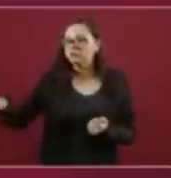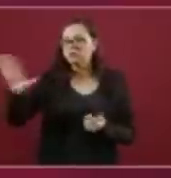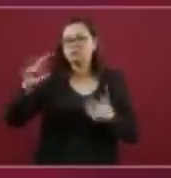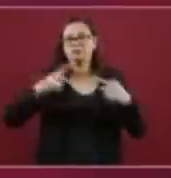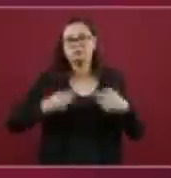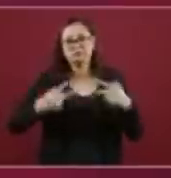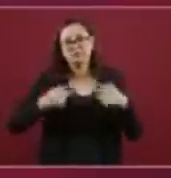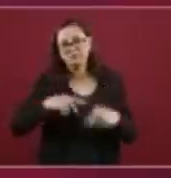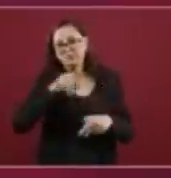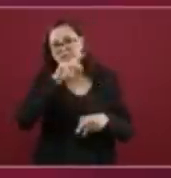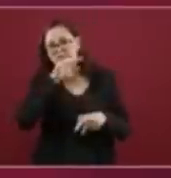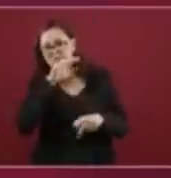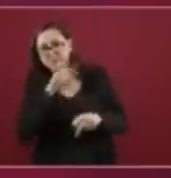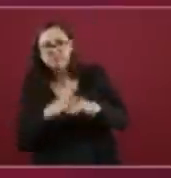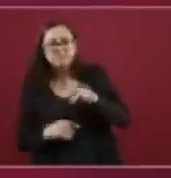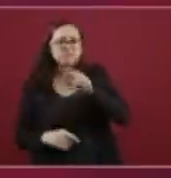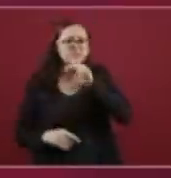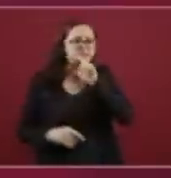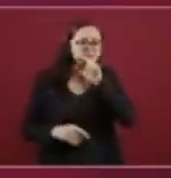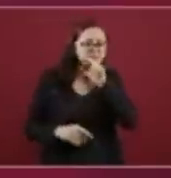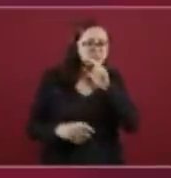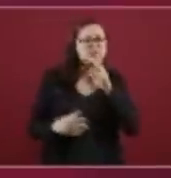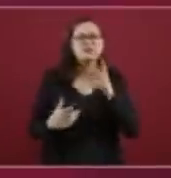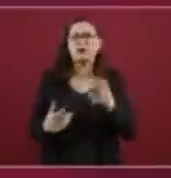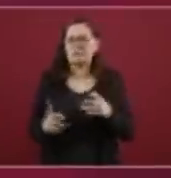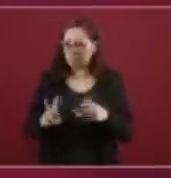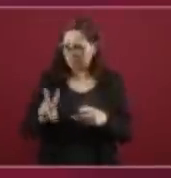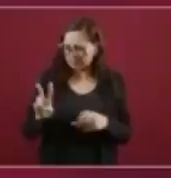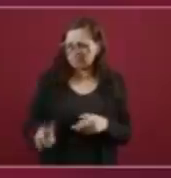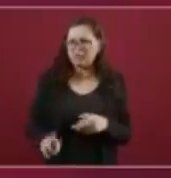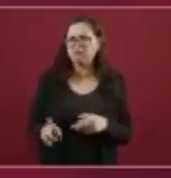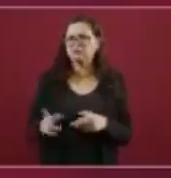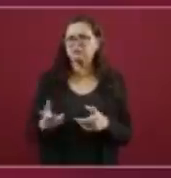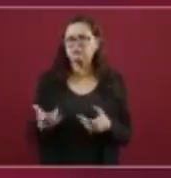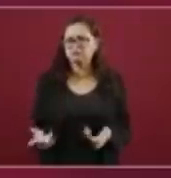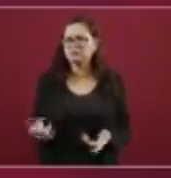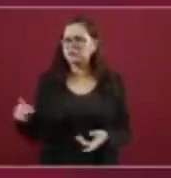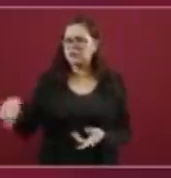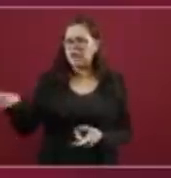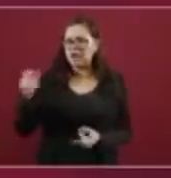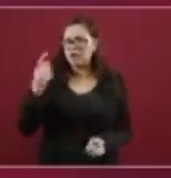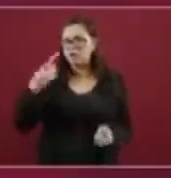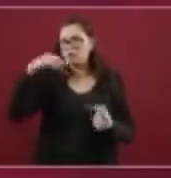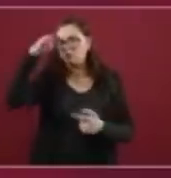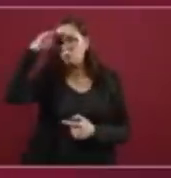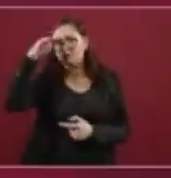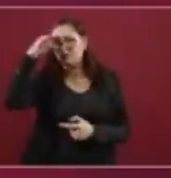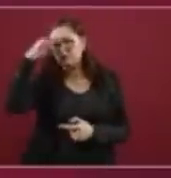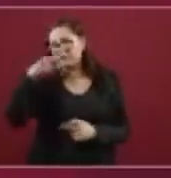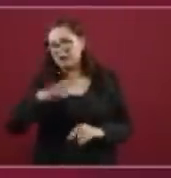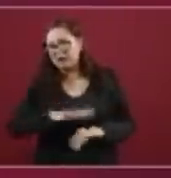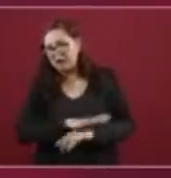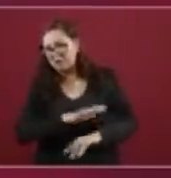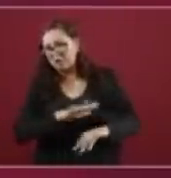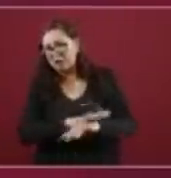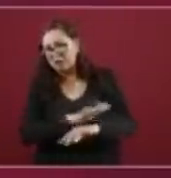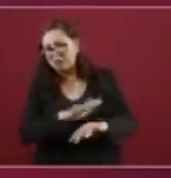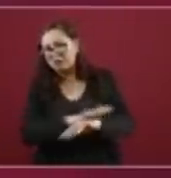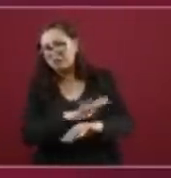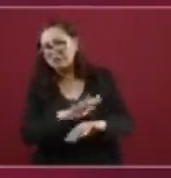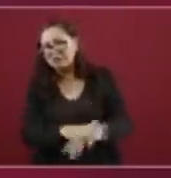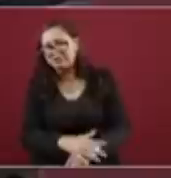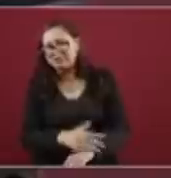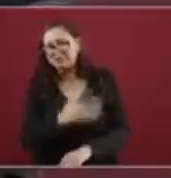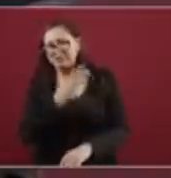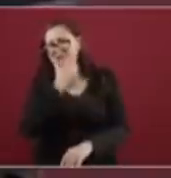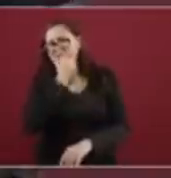y de buena fe, bien intencionada, de quienes piensan de que con estas medidas que estamos tomando